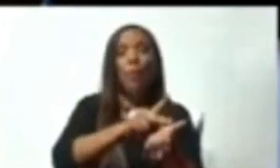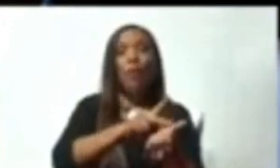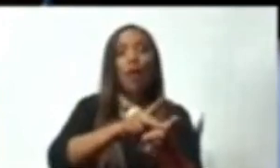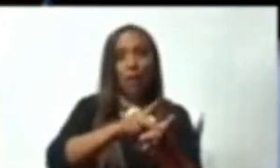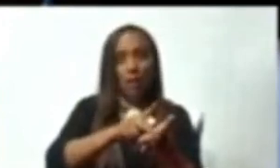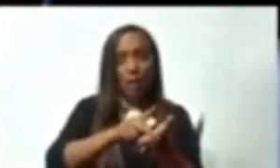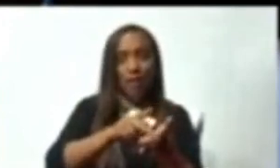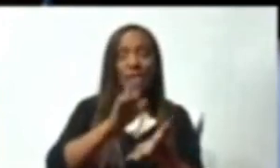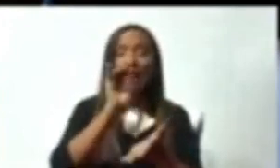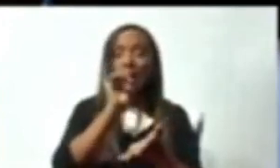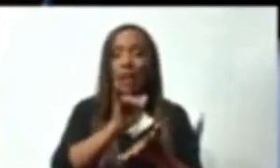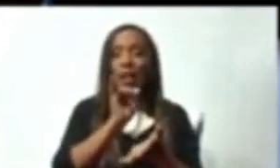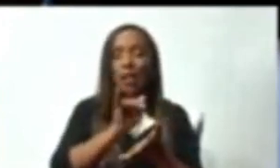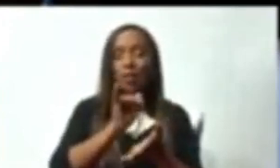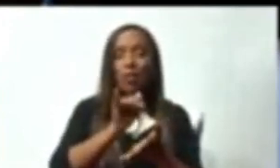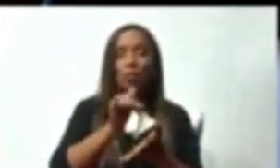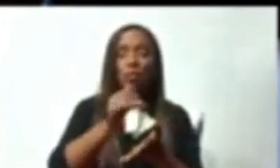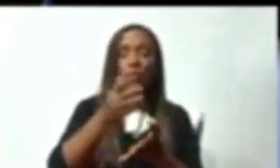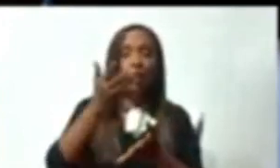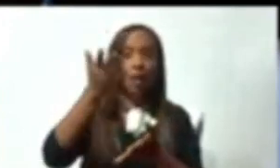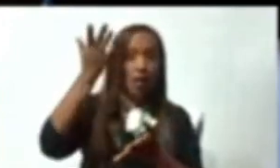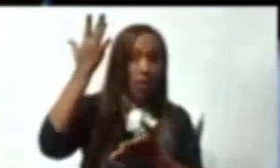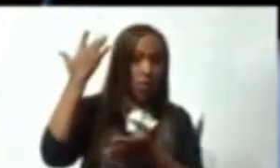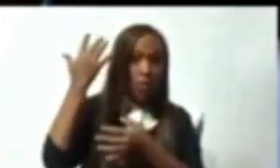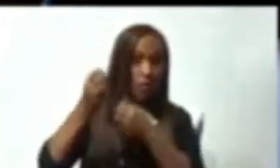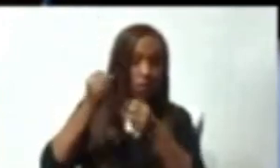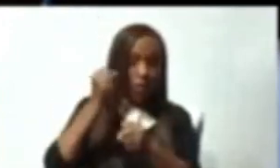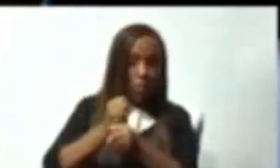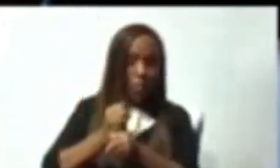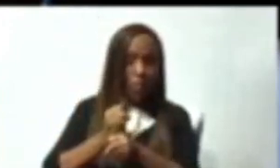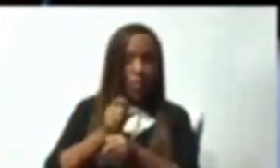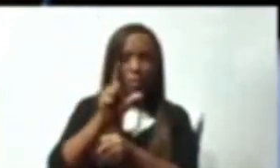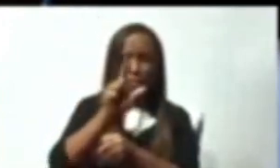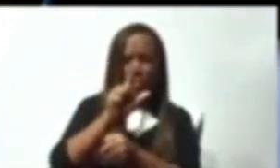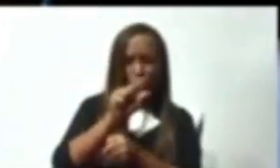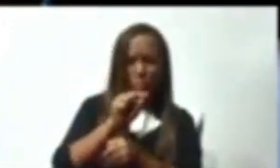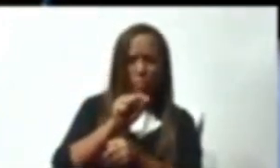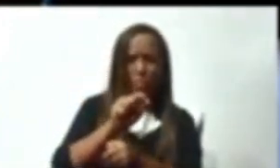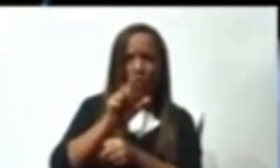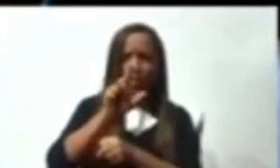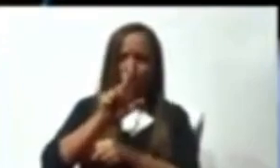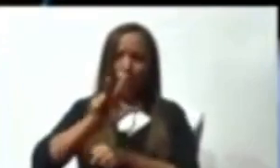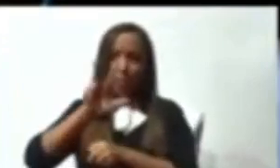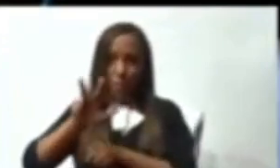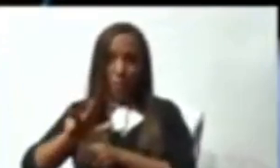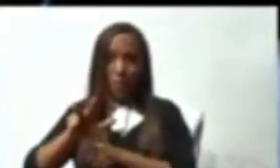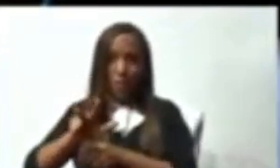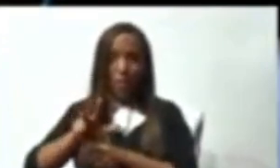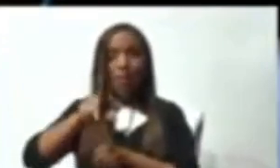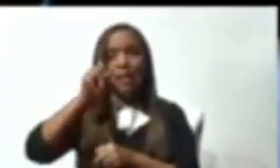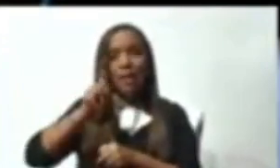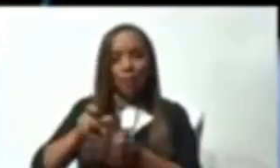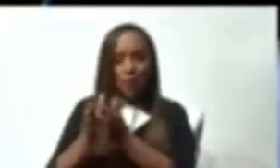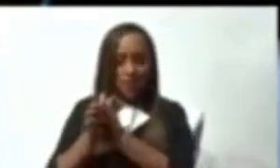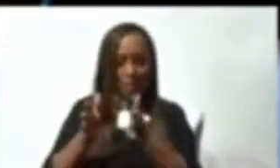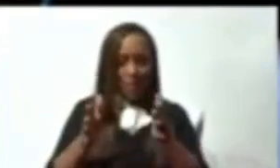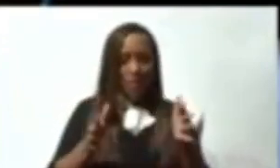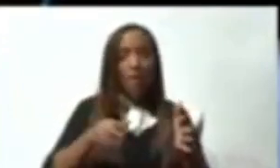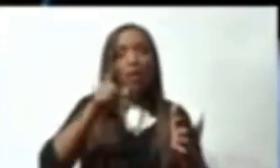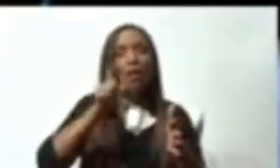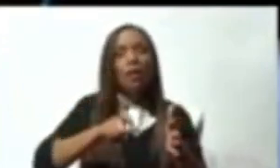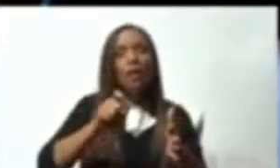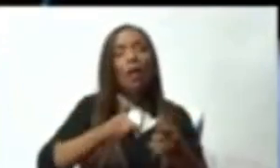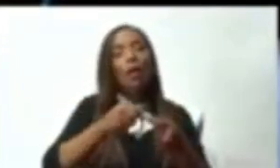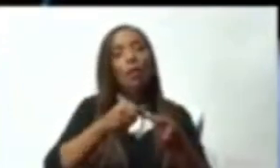año 2023 y que le fueron pesados al Ministerio de Agricultura y tampoco ha hecho efectivo el pago. De igual manera le pedimos